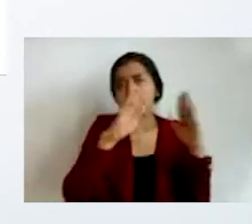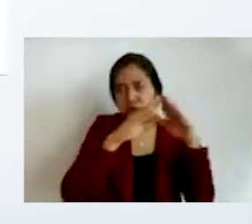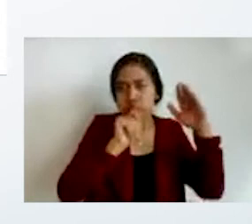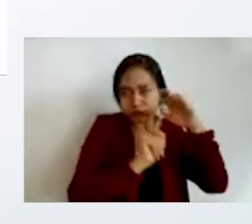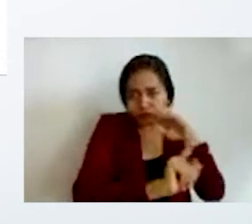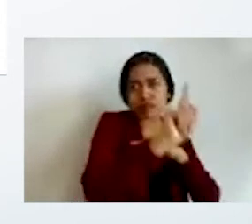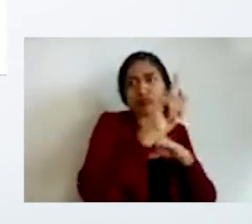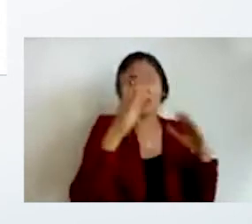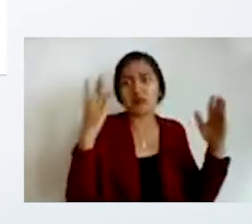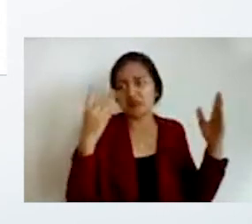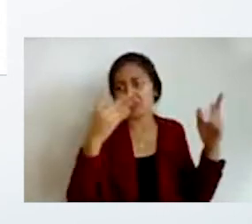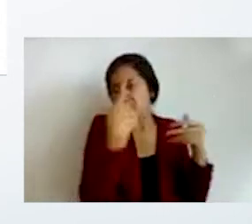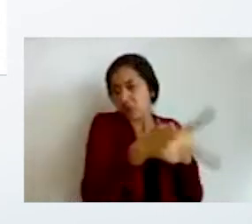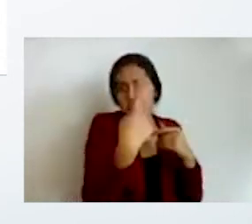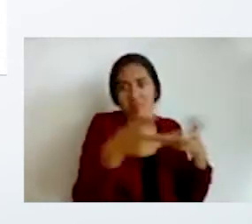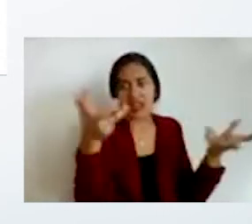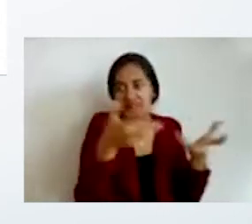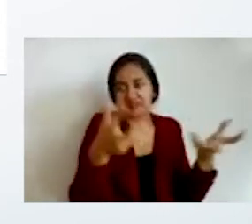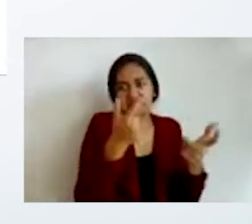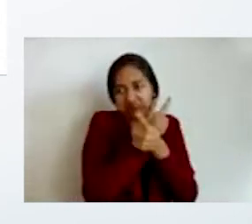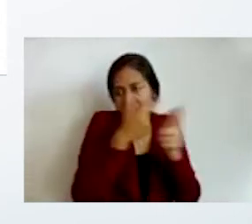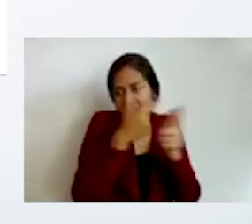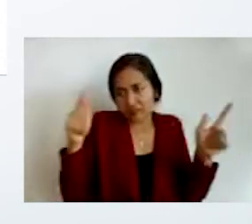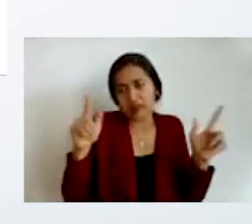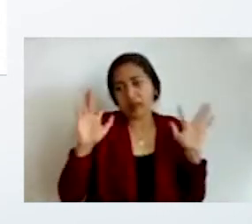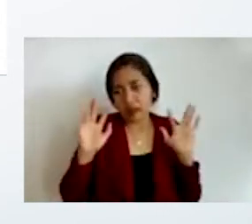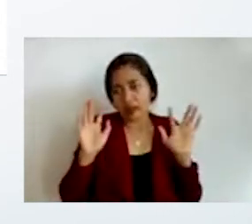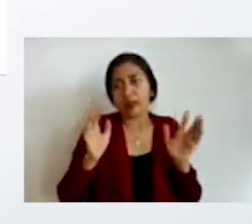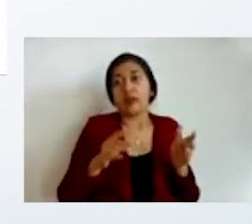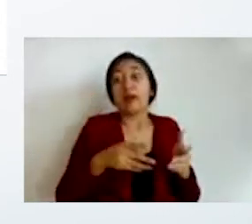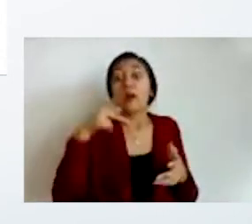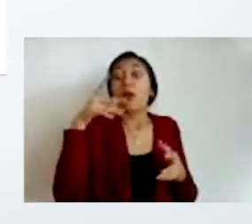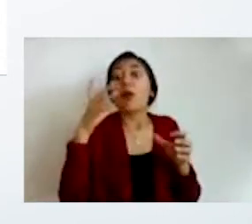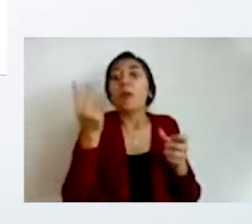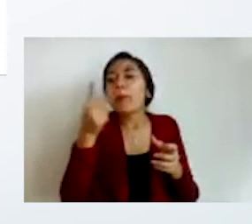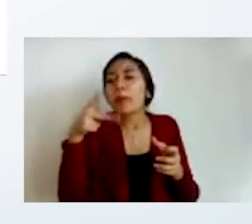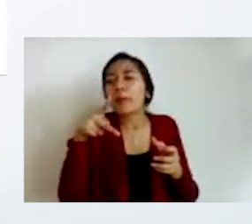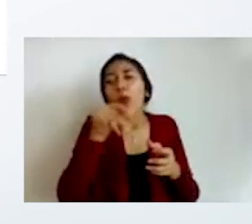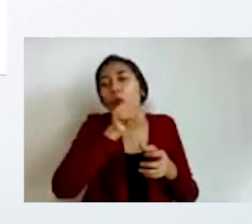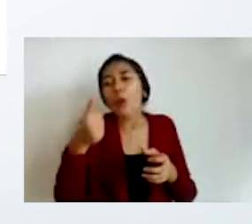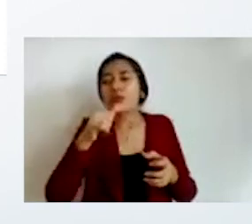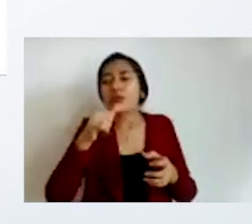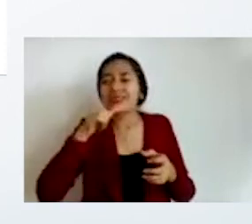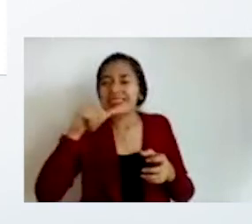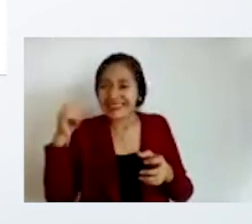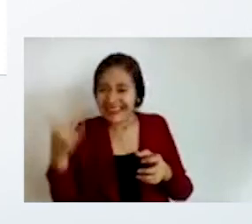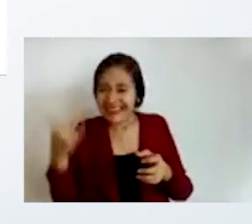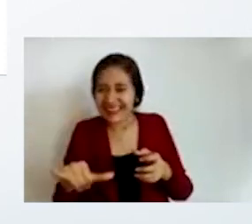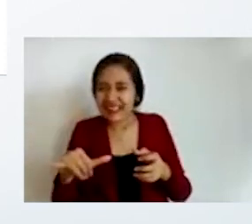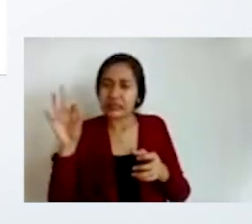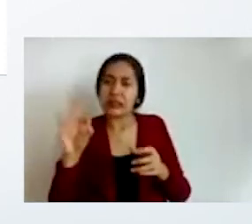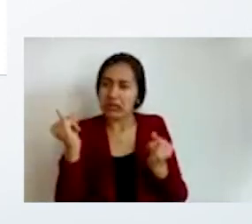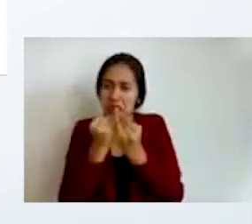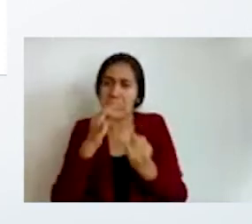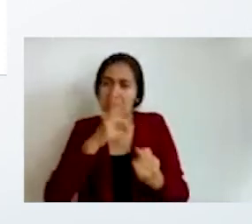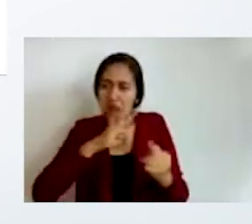pero con muchas precauciones. Tratar, por ejemplo, de evitar las aglomeraciones, como es el caso de ir a los estadios o